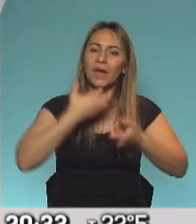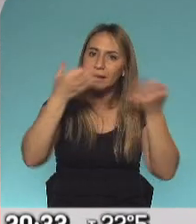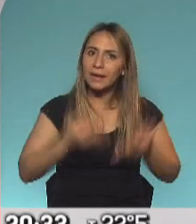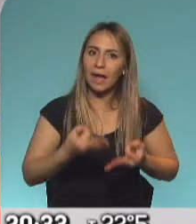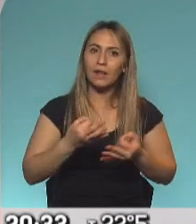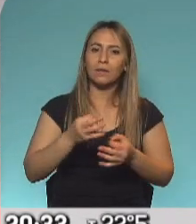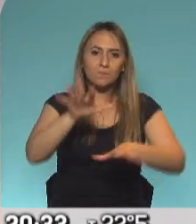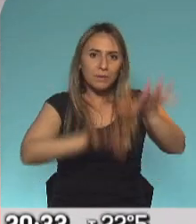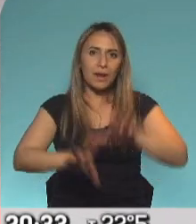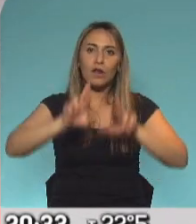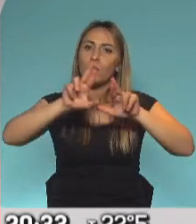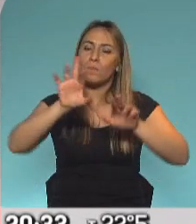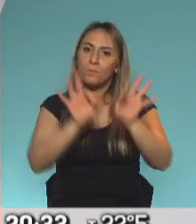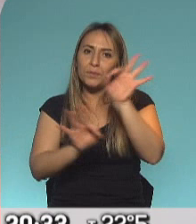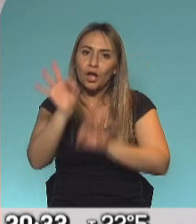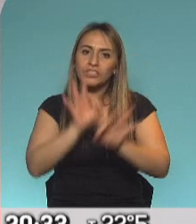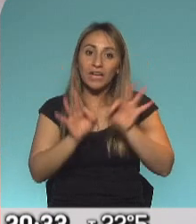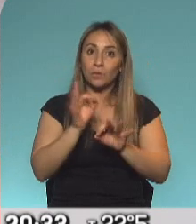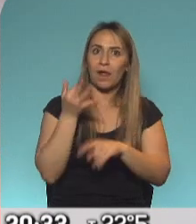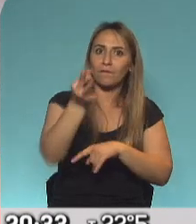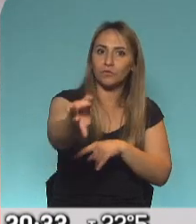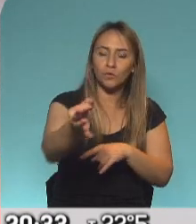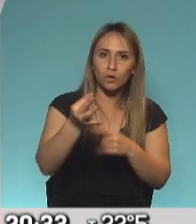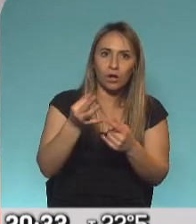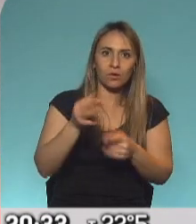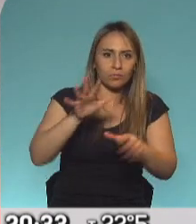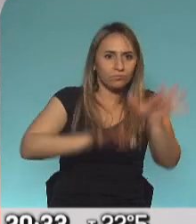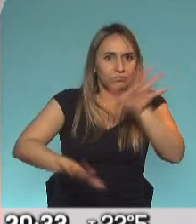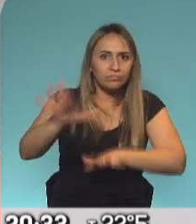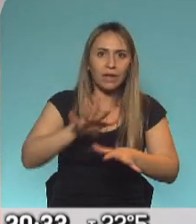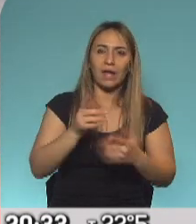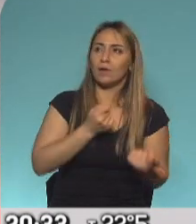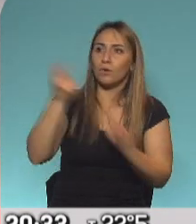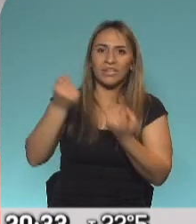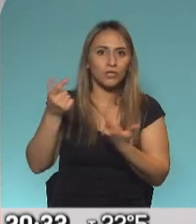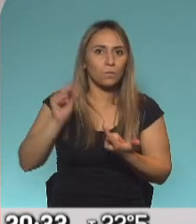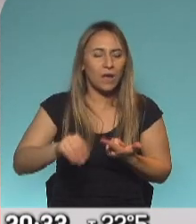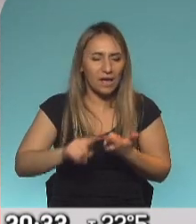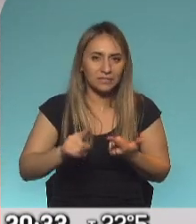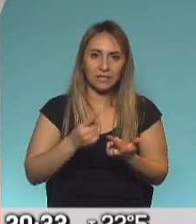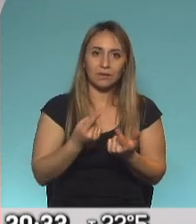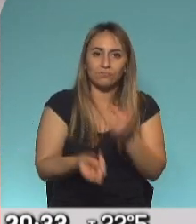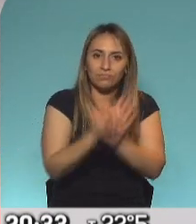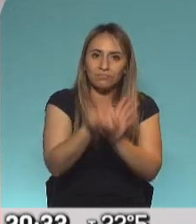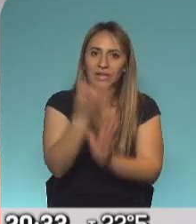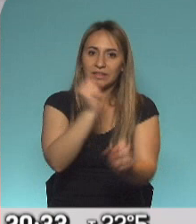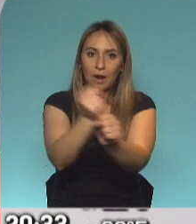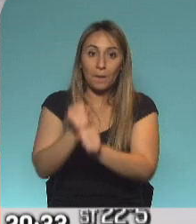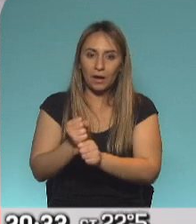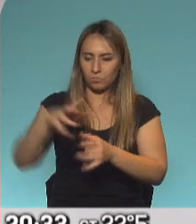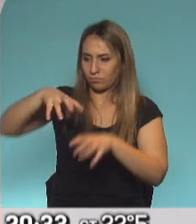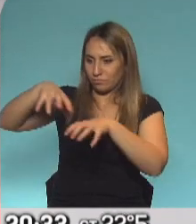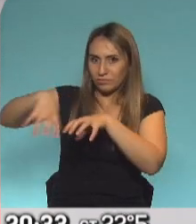largo plazo para generar mayores exportaciones, para generar mayor empleo. Es decir, no creen en ese modelo, entonces tensionan y quieren